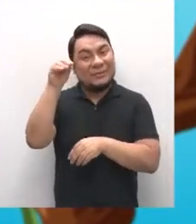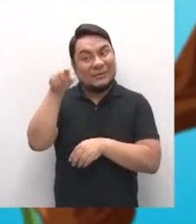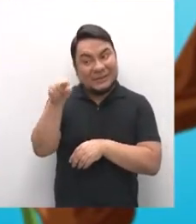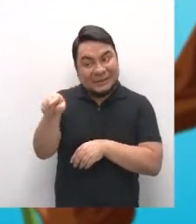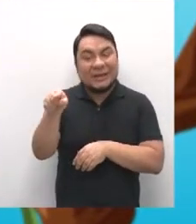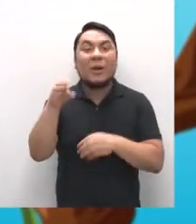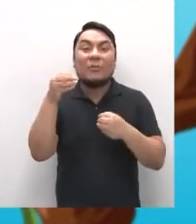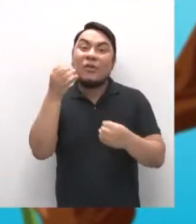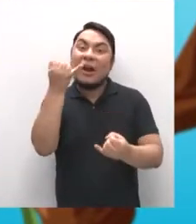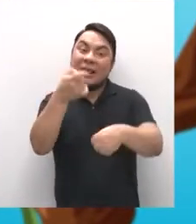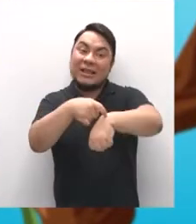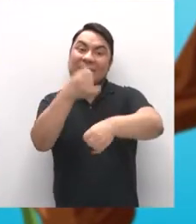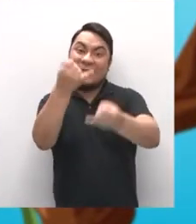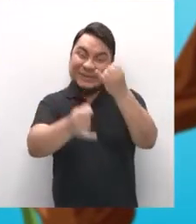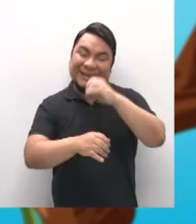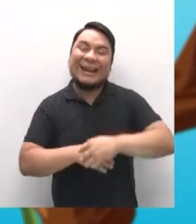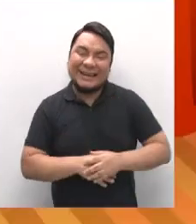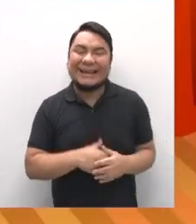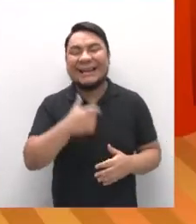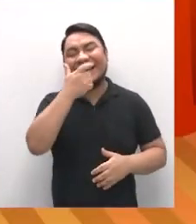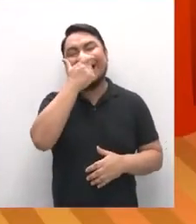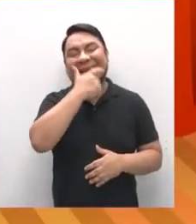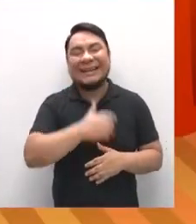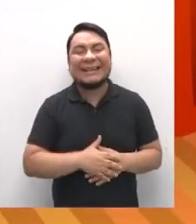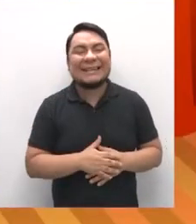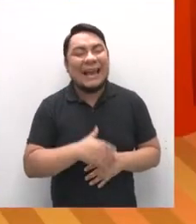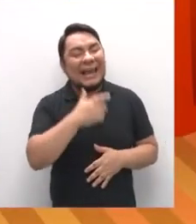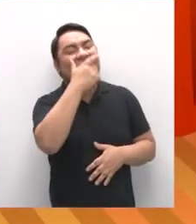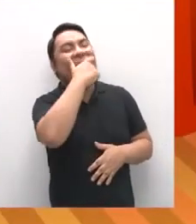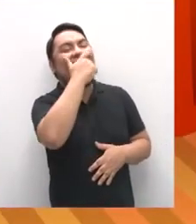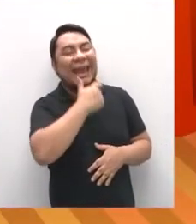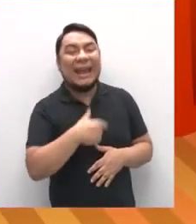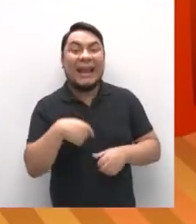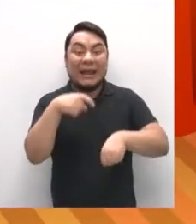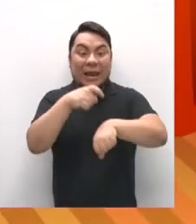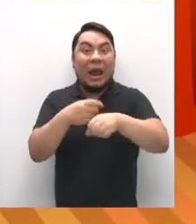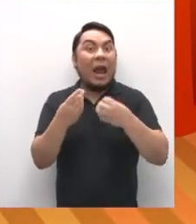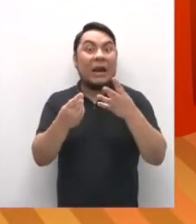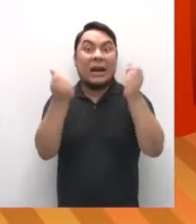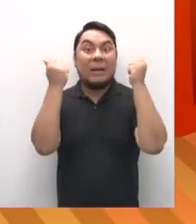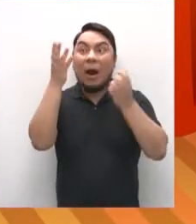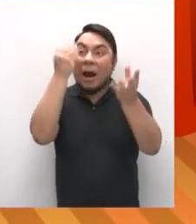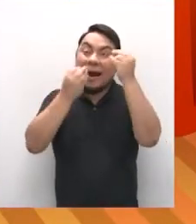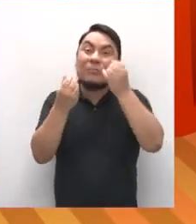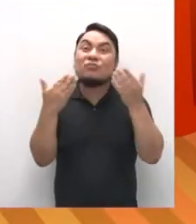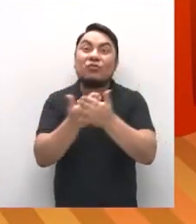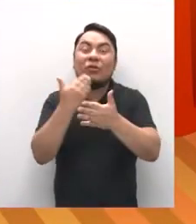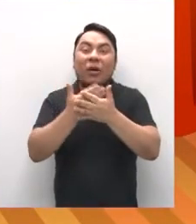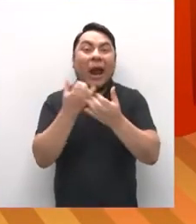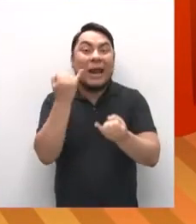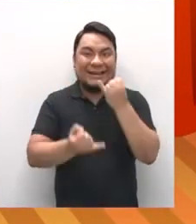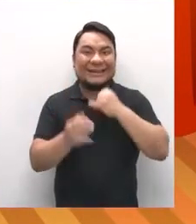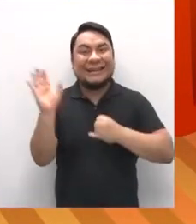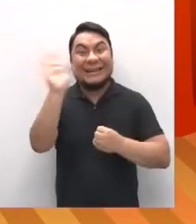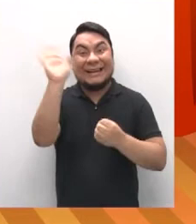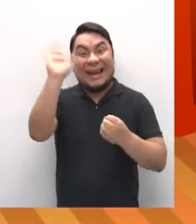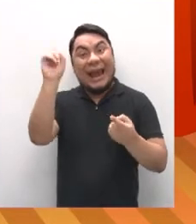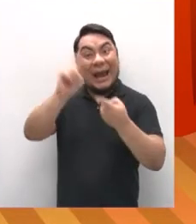tiempo ha terminado. El tiempo vuela cuando aprendemos cosas nuevas. ¡Hasta